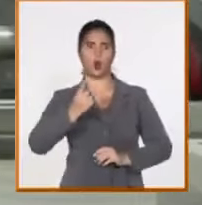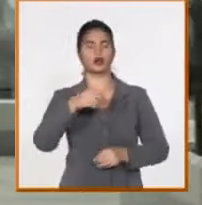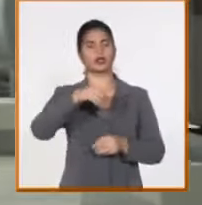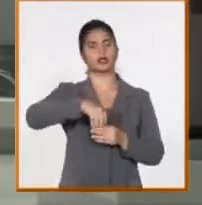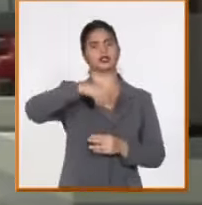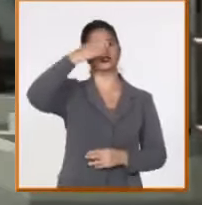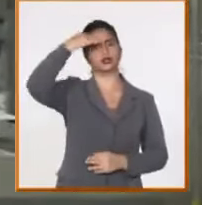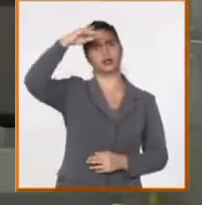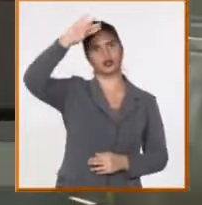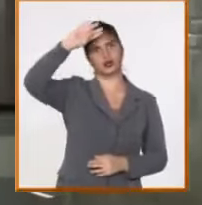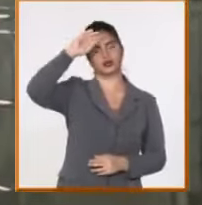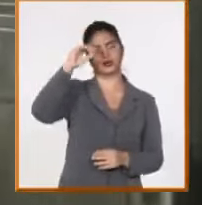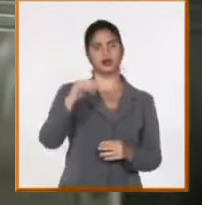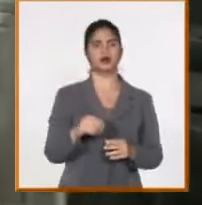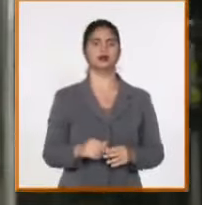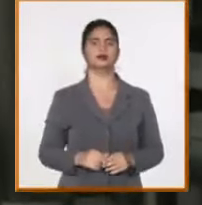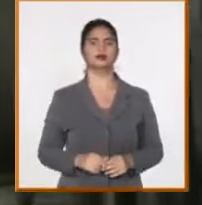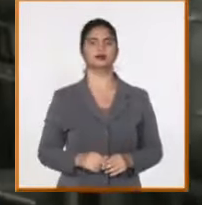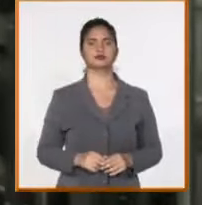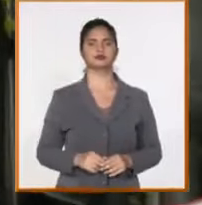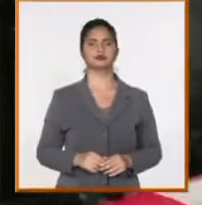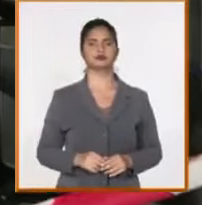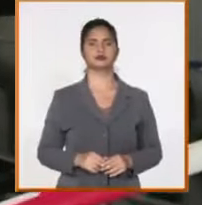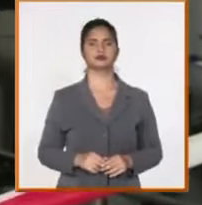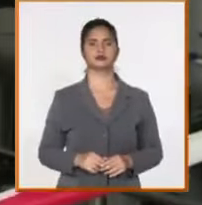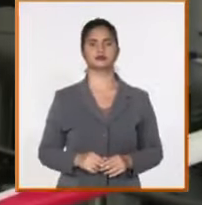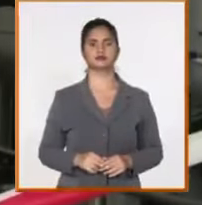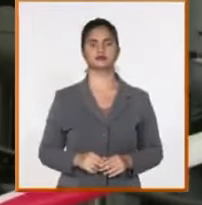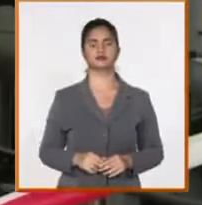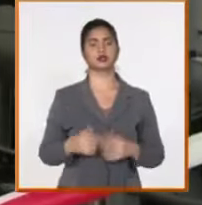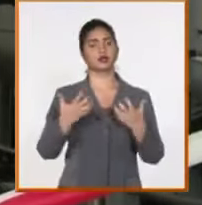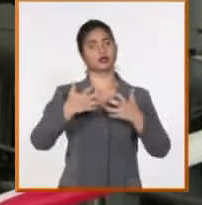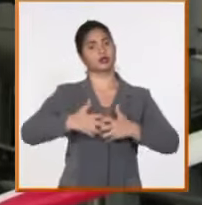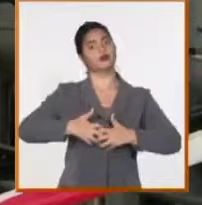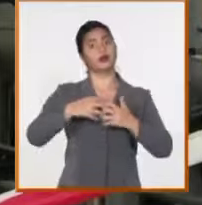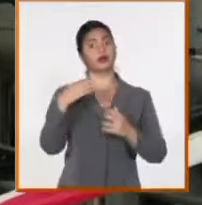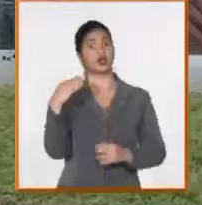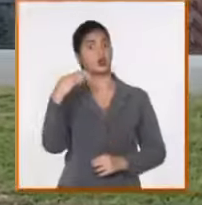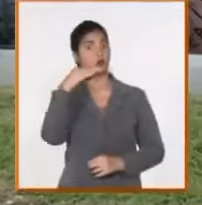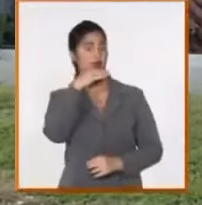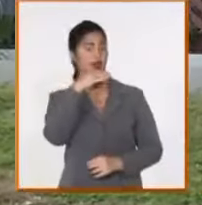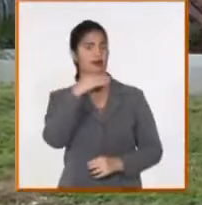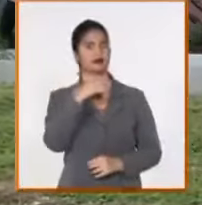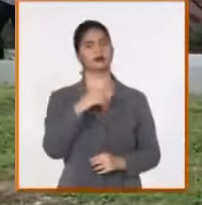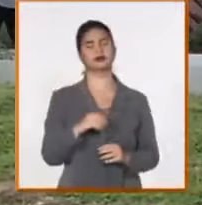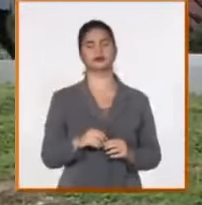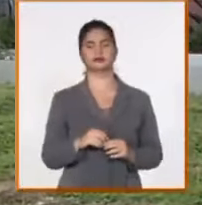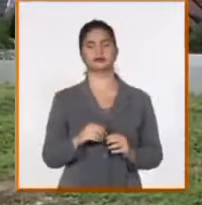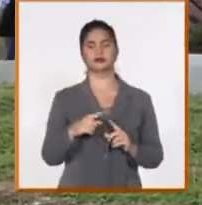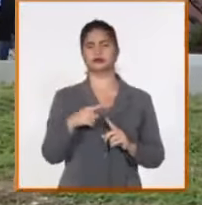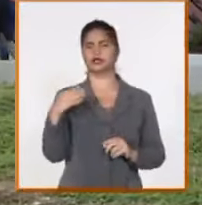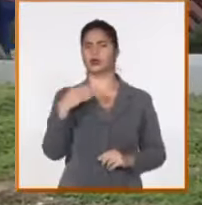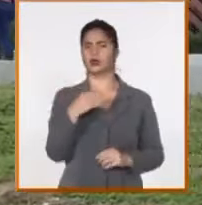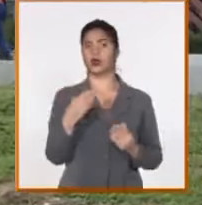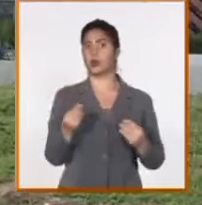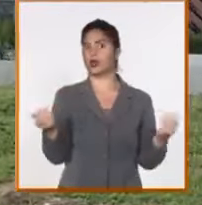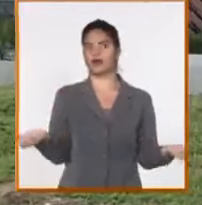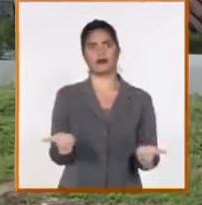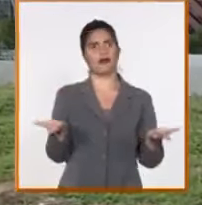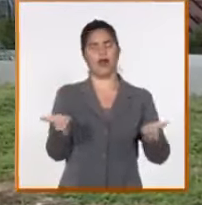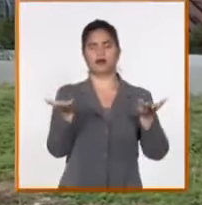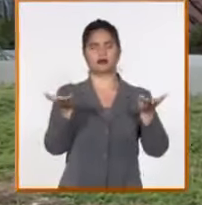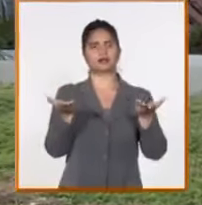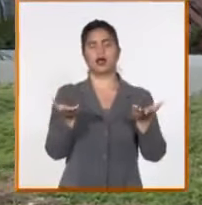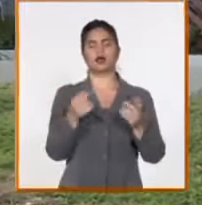país es una fábrica moderna con tecnología de